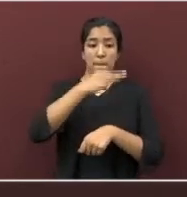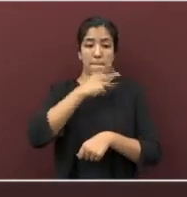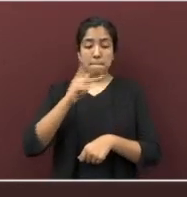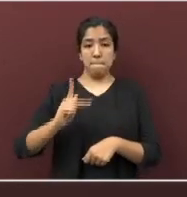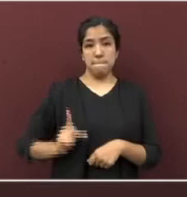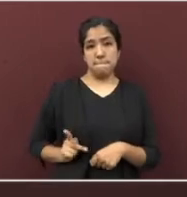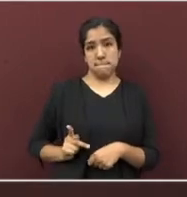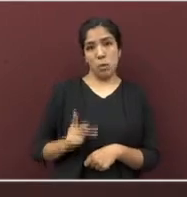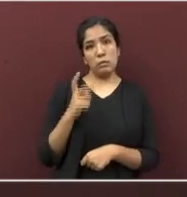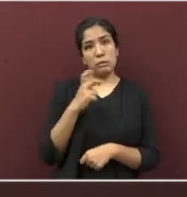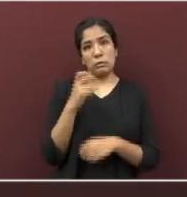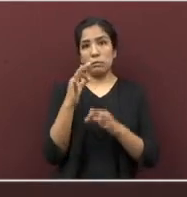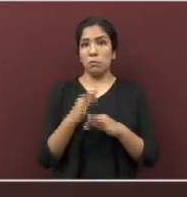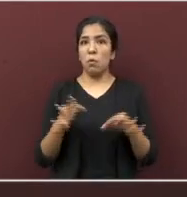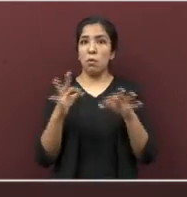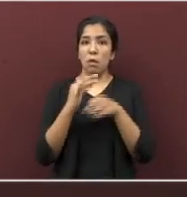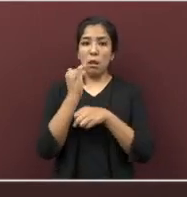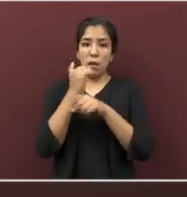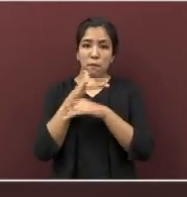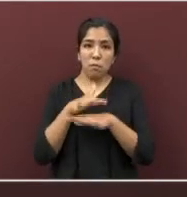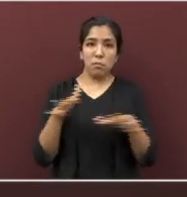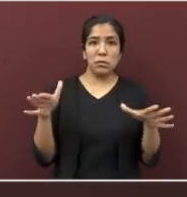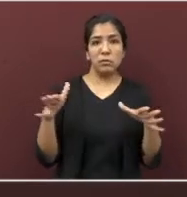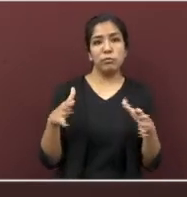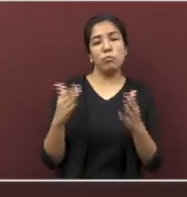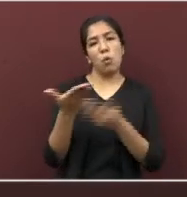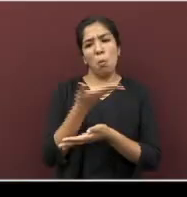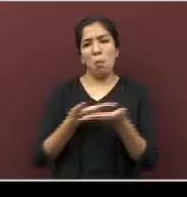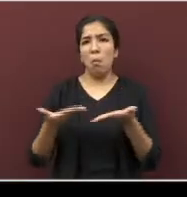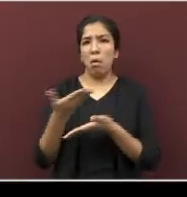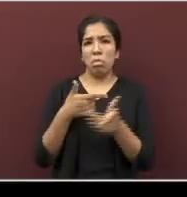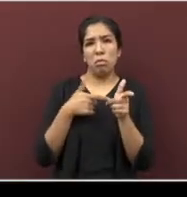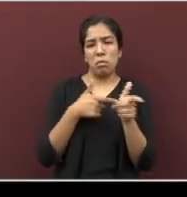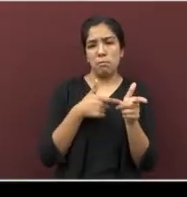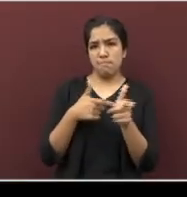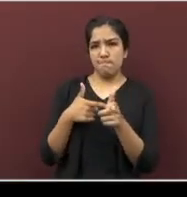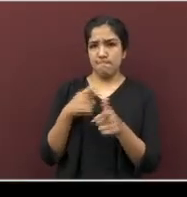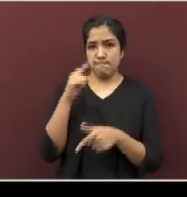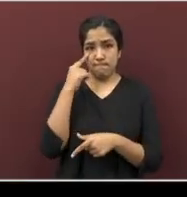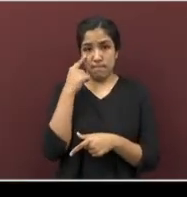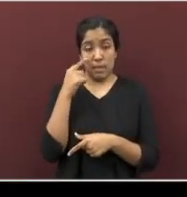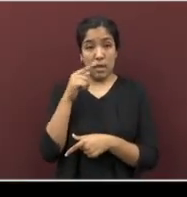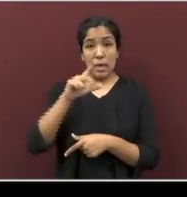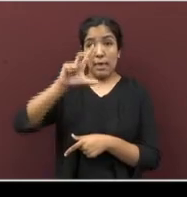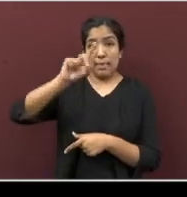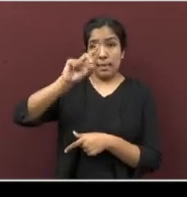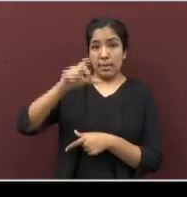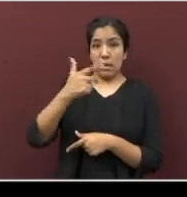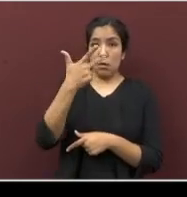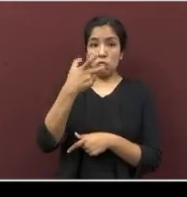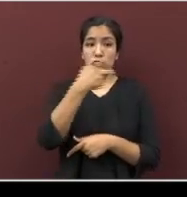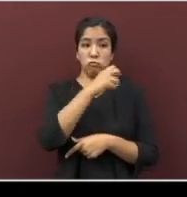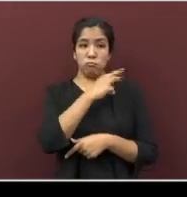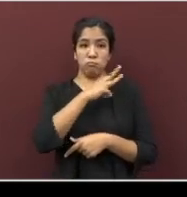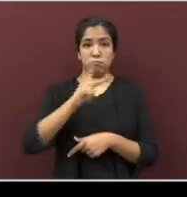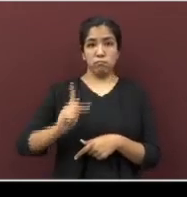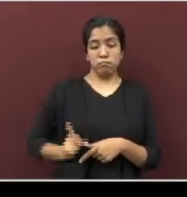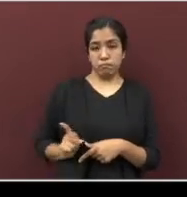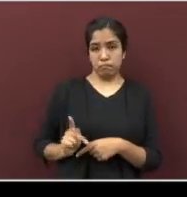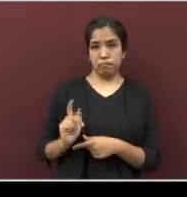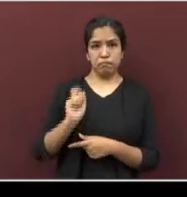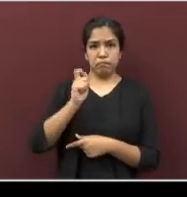difundan y no se expongan a tener kobe 19 les comento 38 de esos municipios que representan